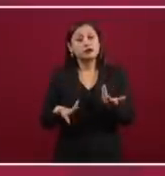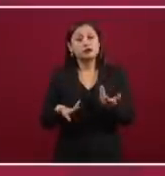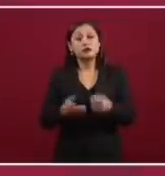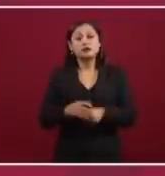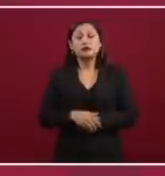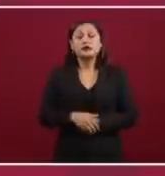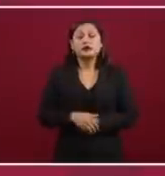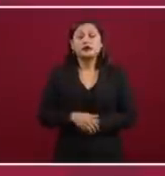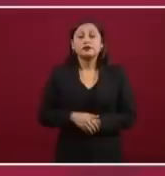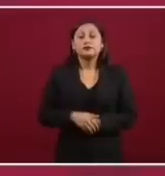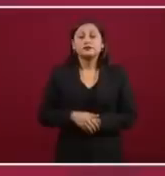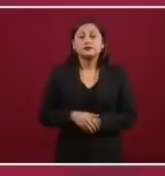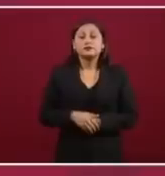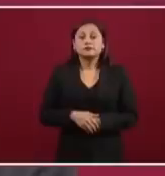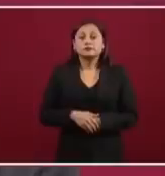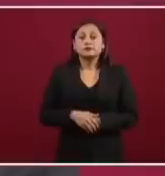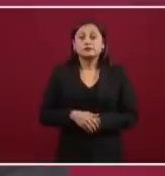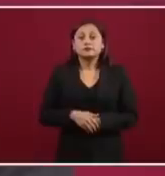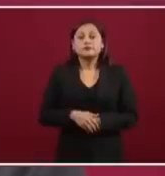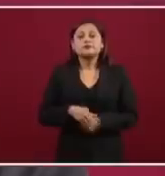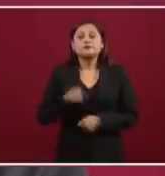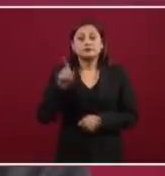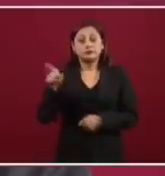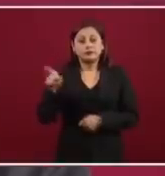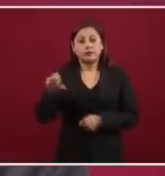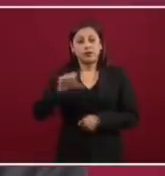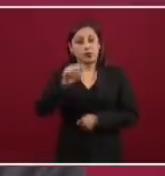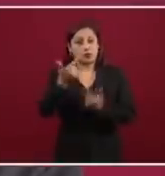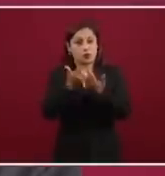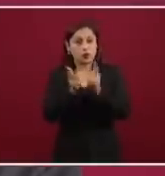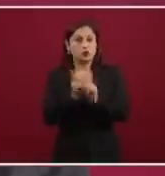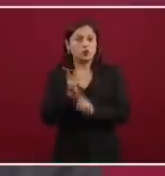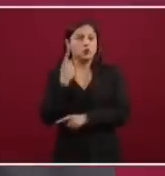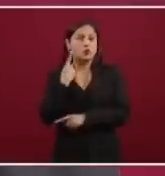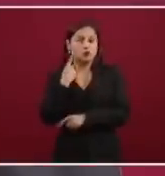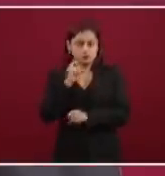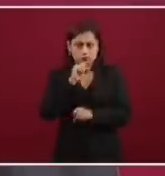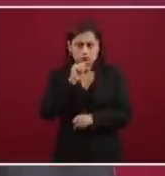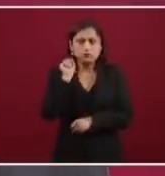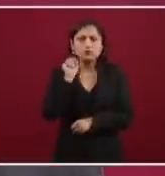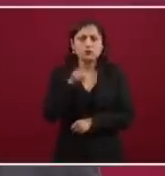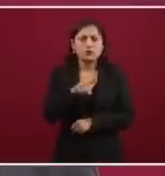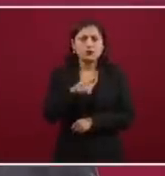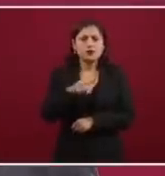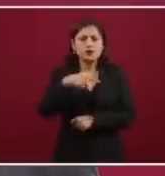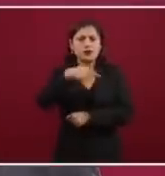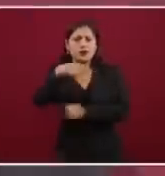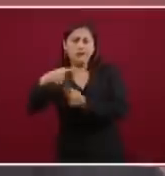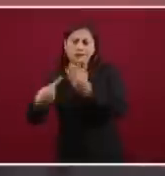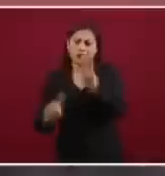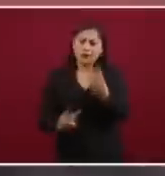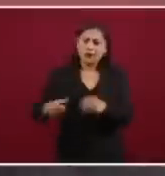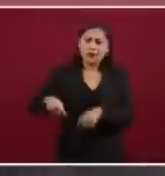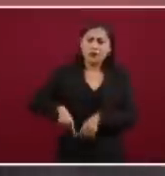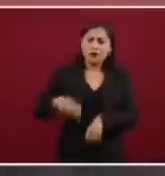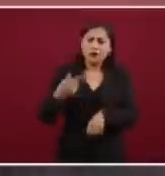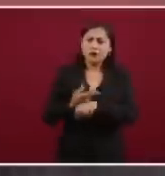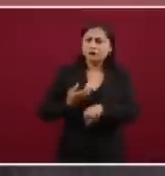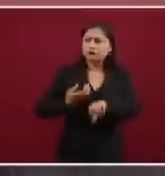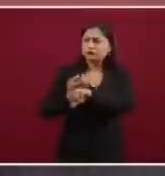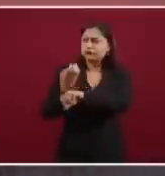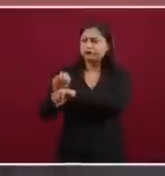que es de otro partido, y con todos los gobernadores. Hay una